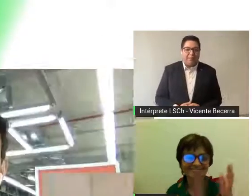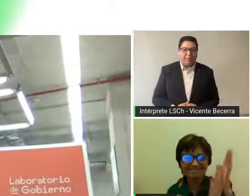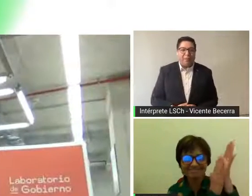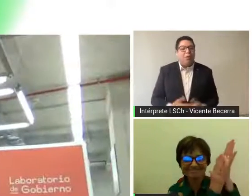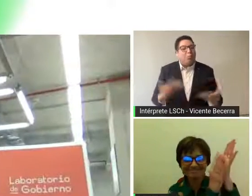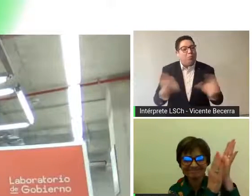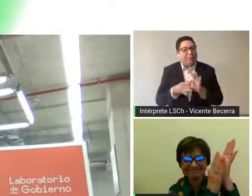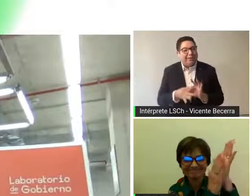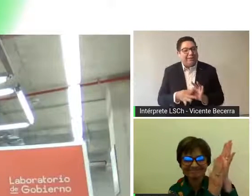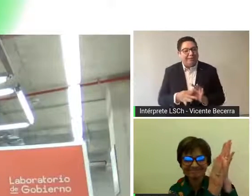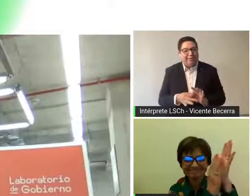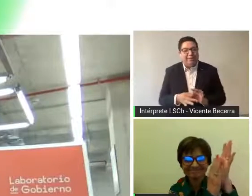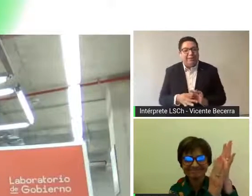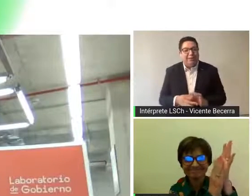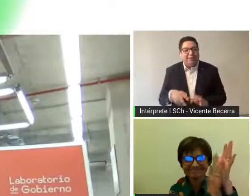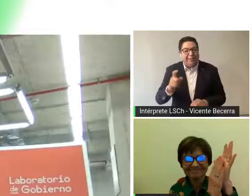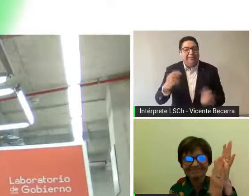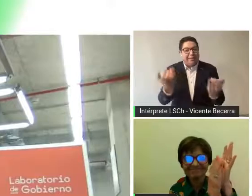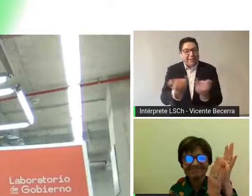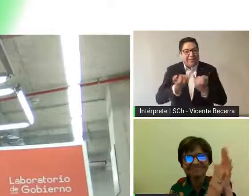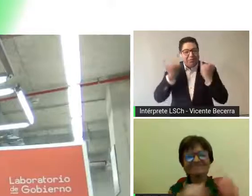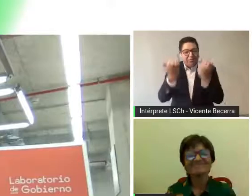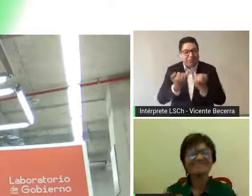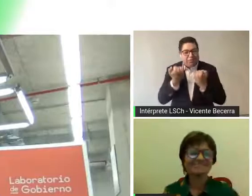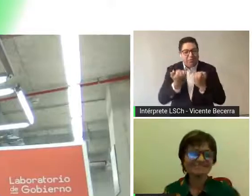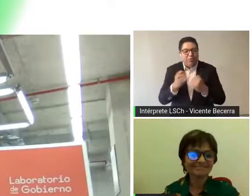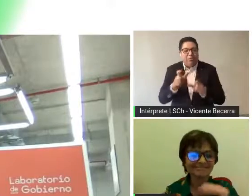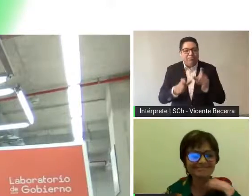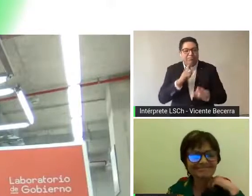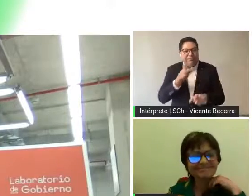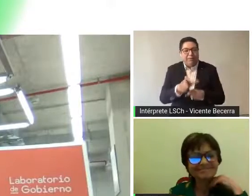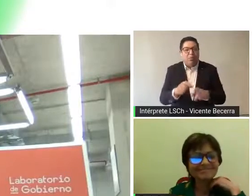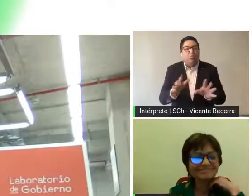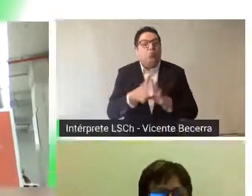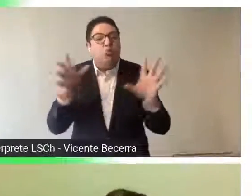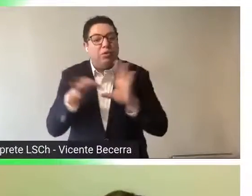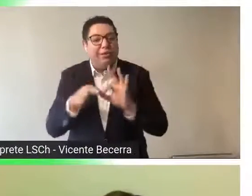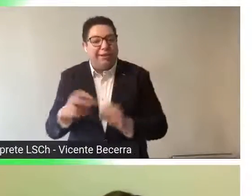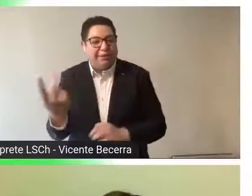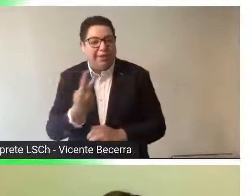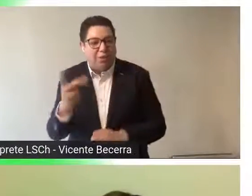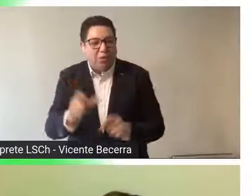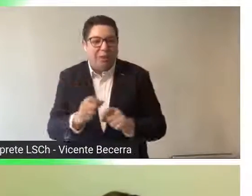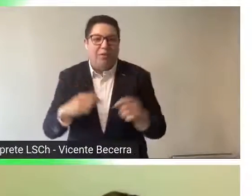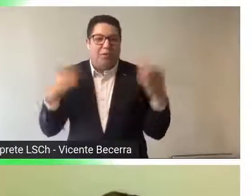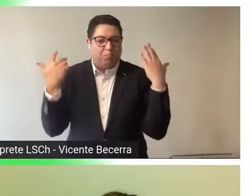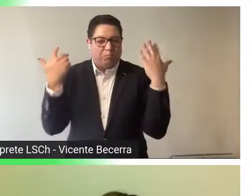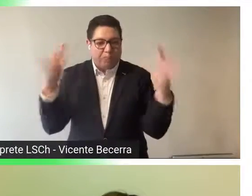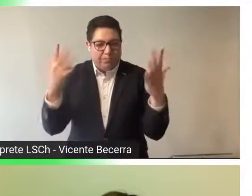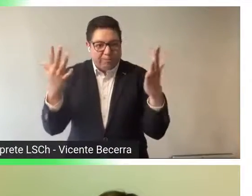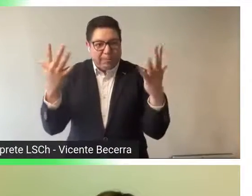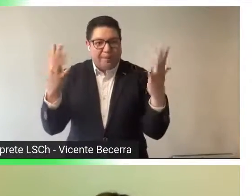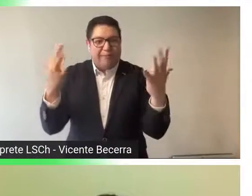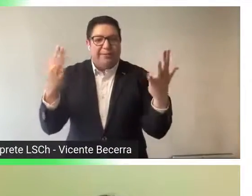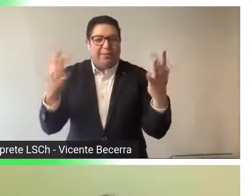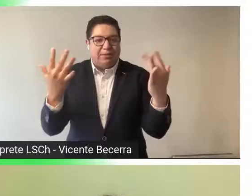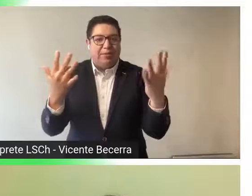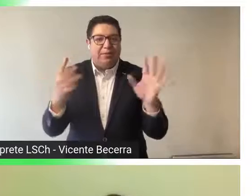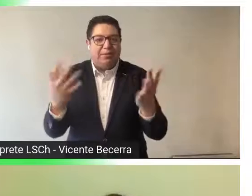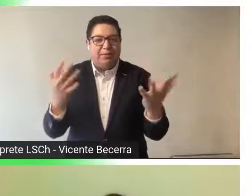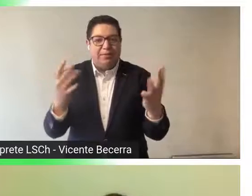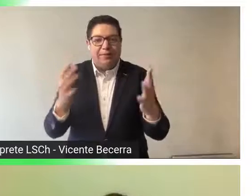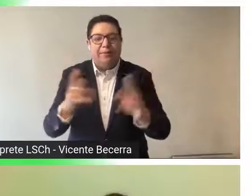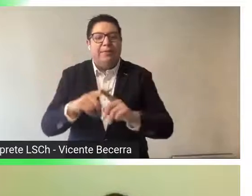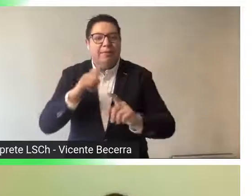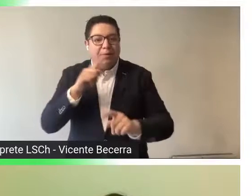Muchas gracias por también ese claro mensaje, Carmen Gloria, y muchas gracias a ambas, un aplauso, de verdad, es un honor tenerlas a ustedes